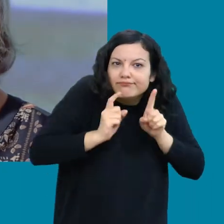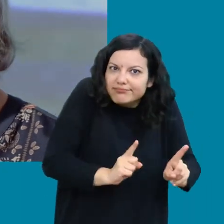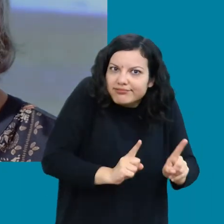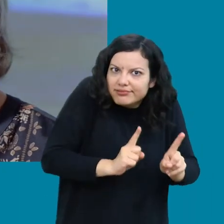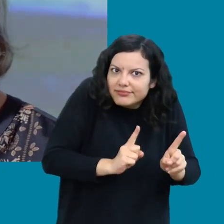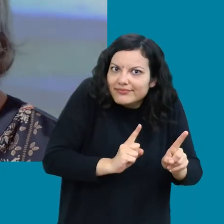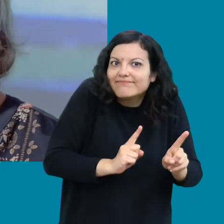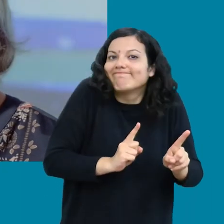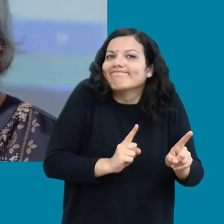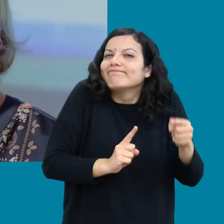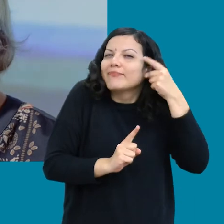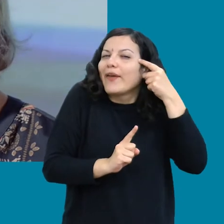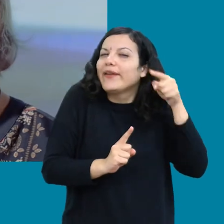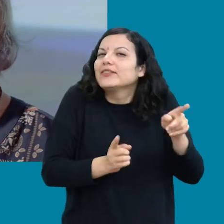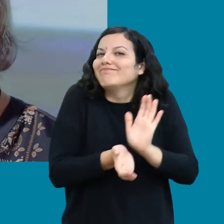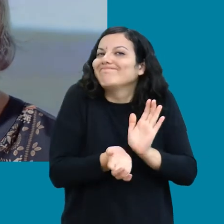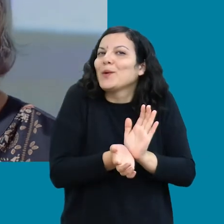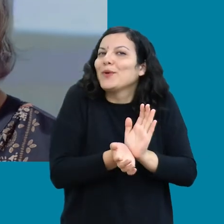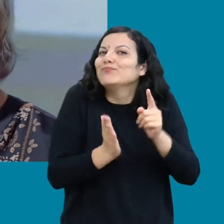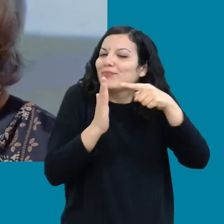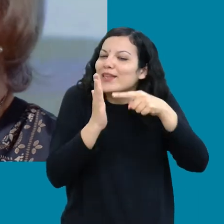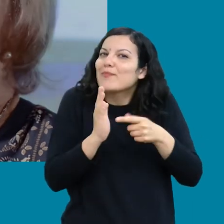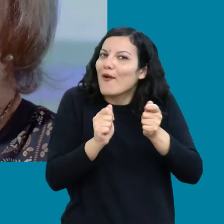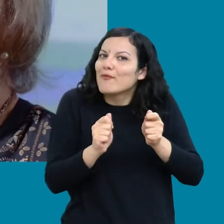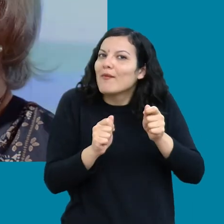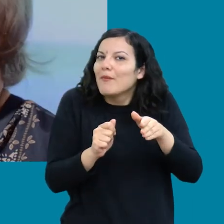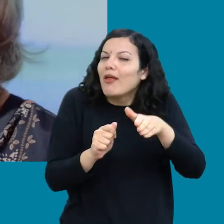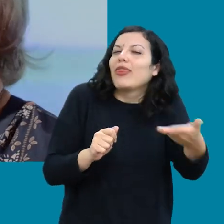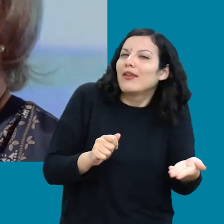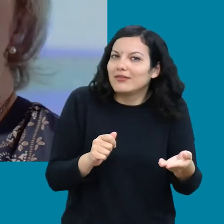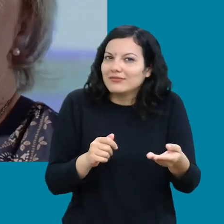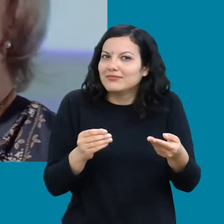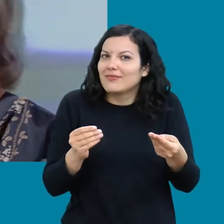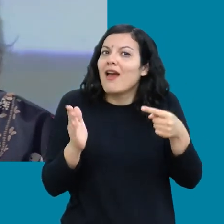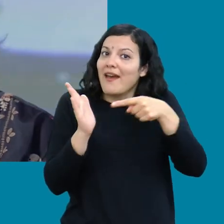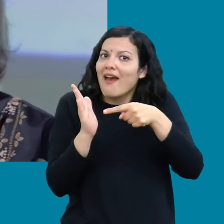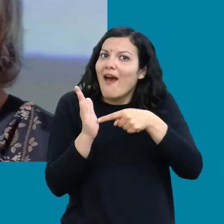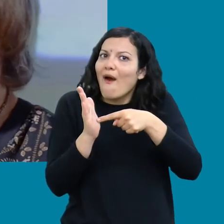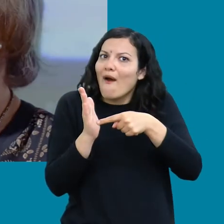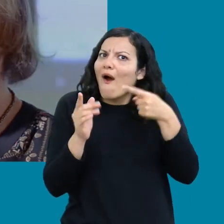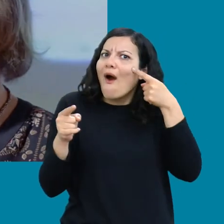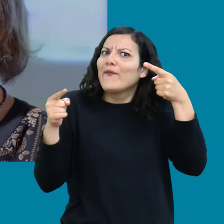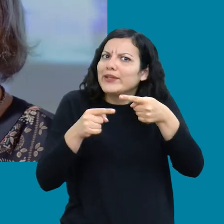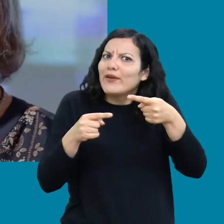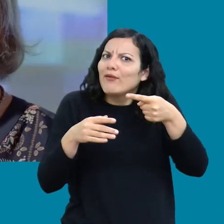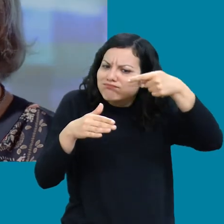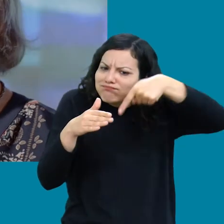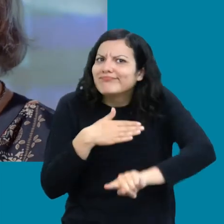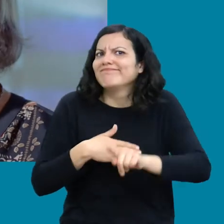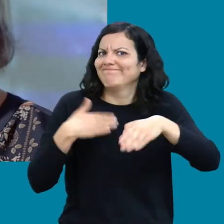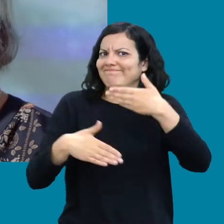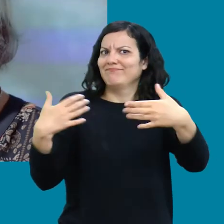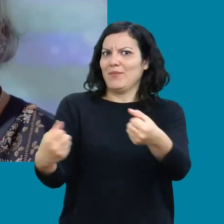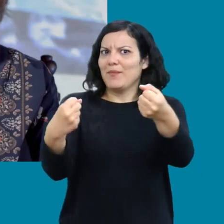espacios, me parece sí que eso es una, si podríamos decir, una traición, entre comillas, a estos principios